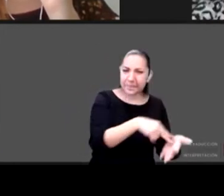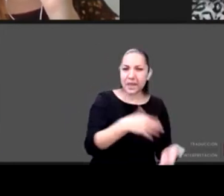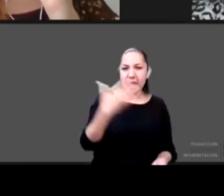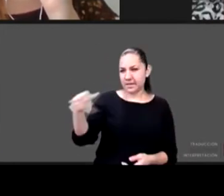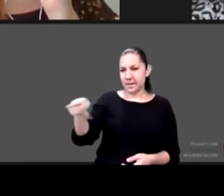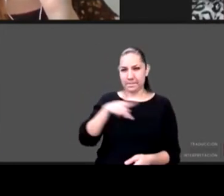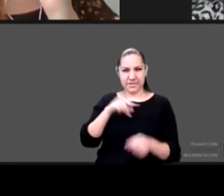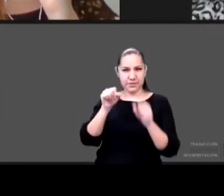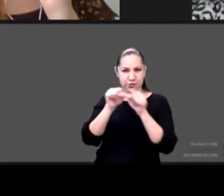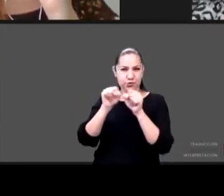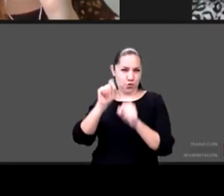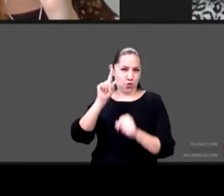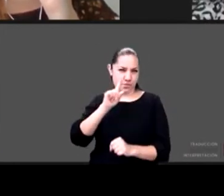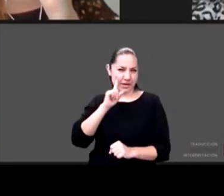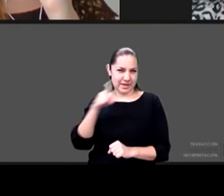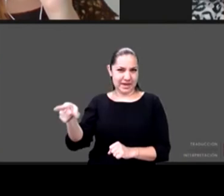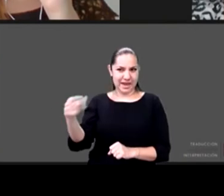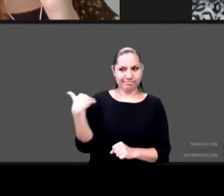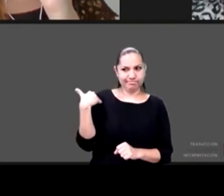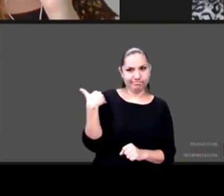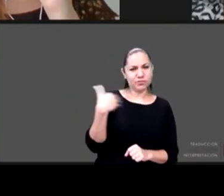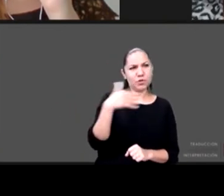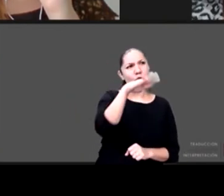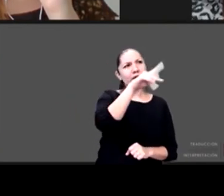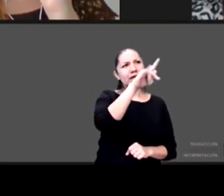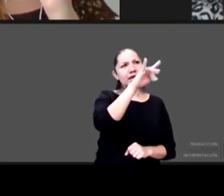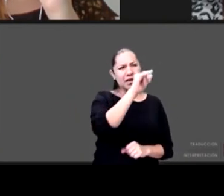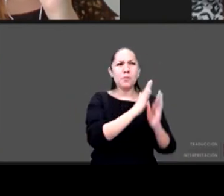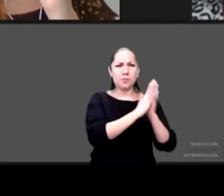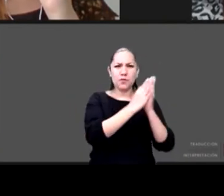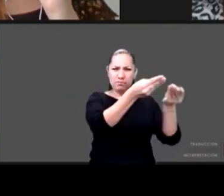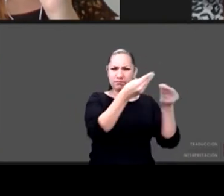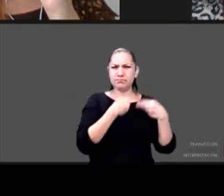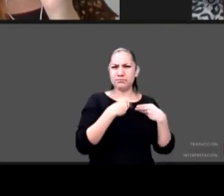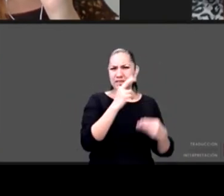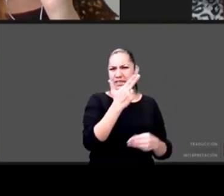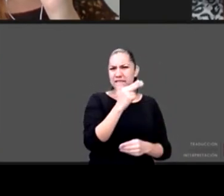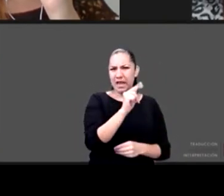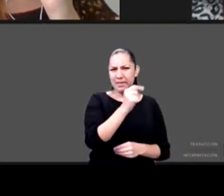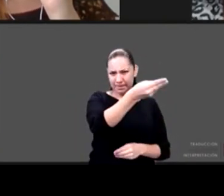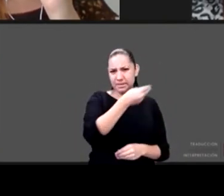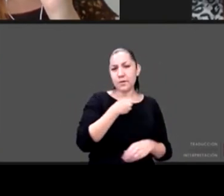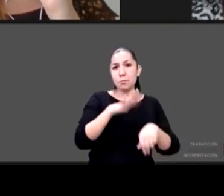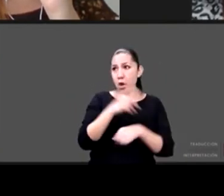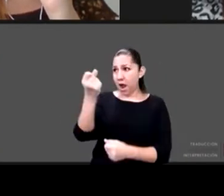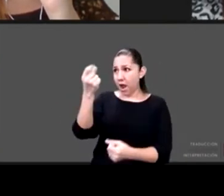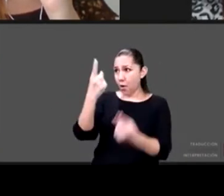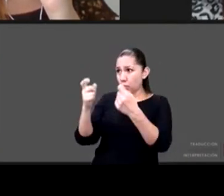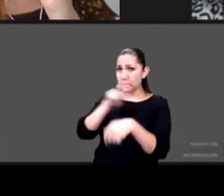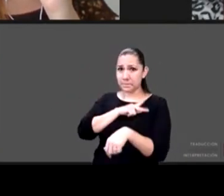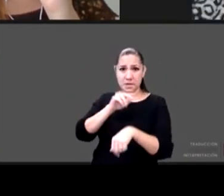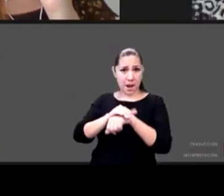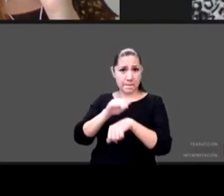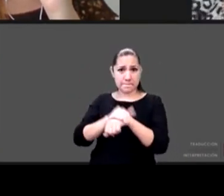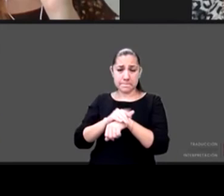chat? Porque muchas de mis amigas no se quieren levantar. Que se levanten, eso no está